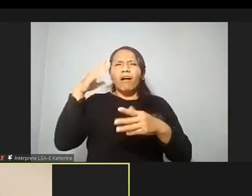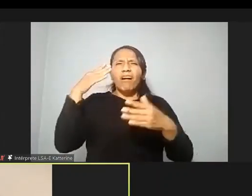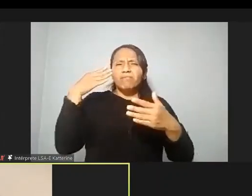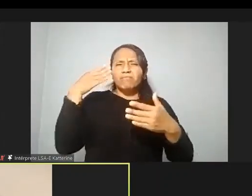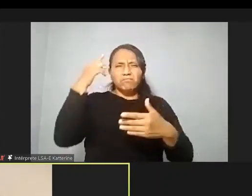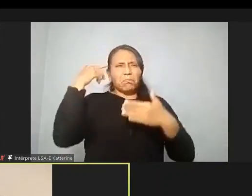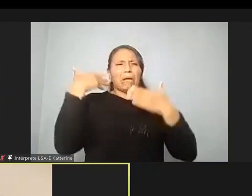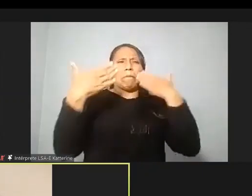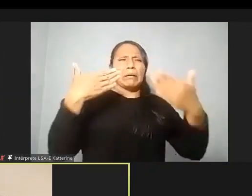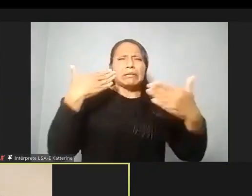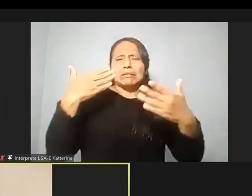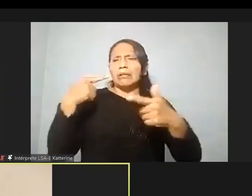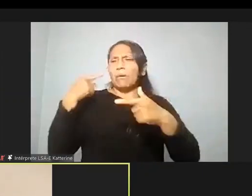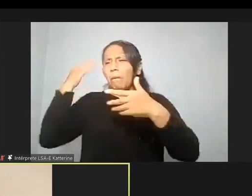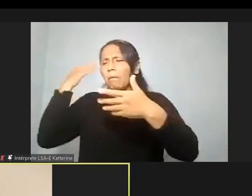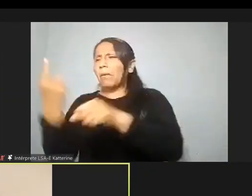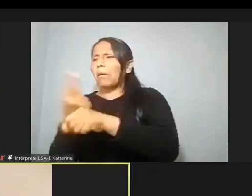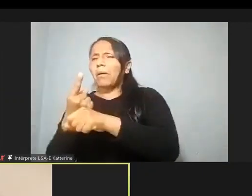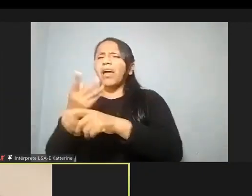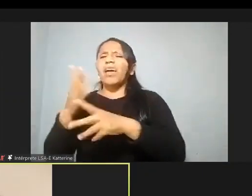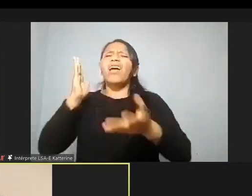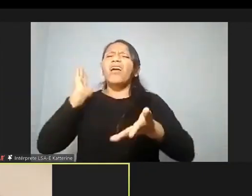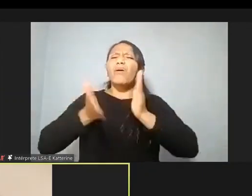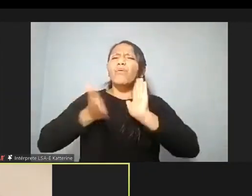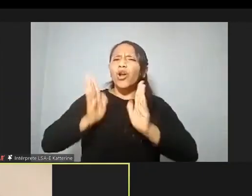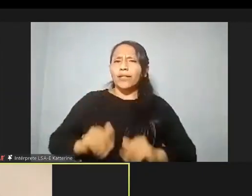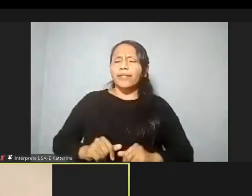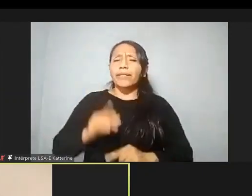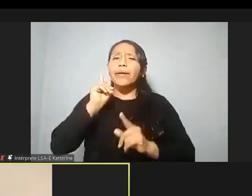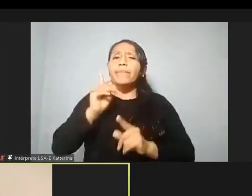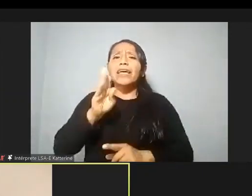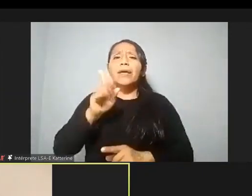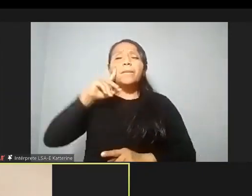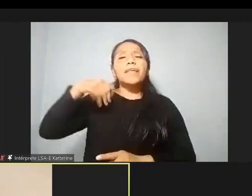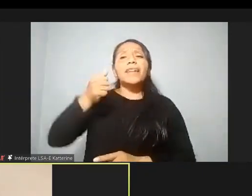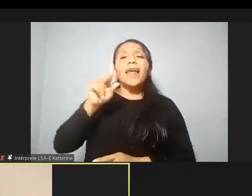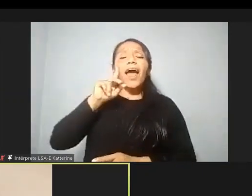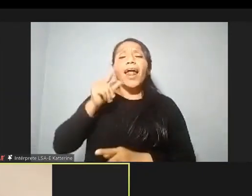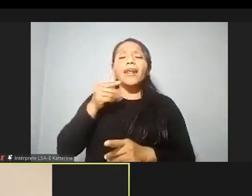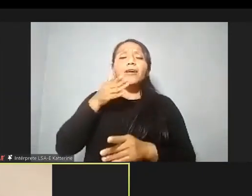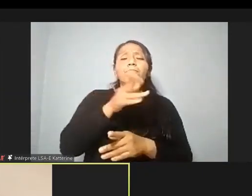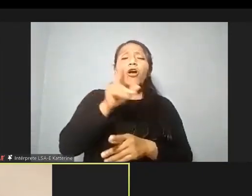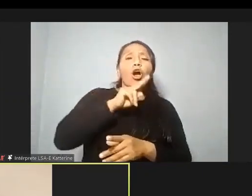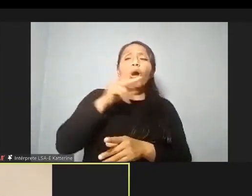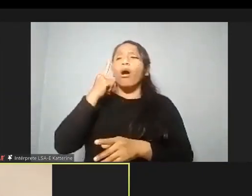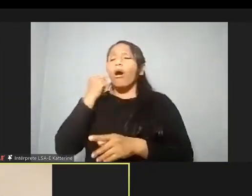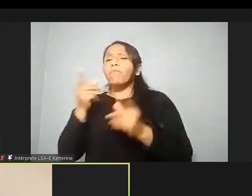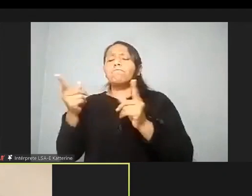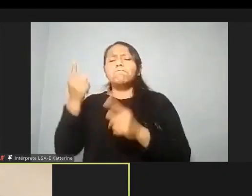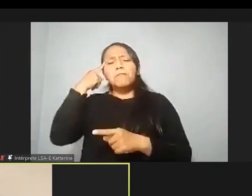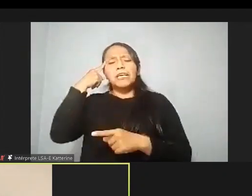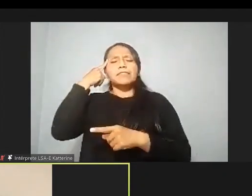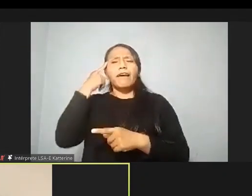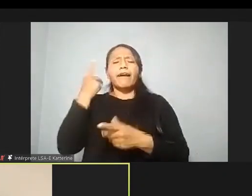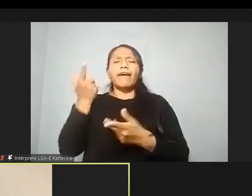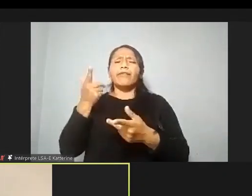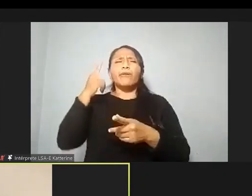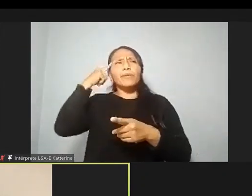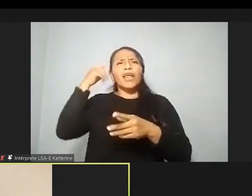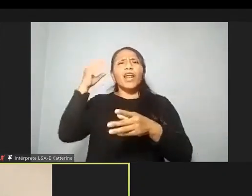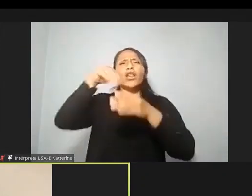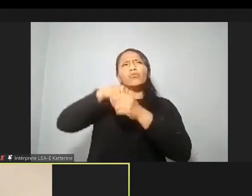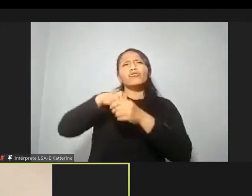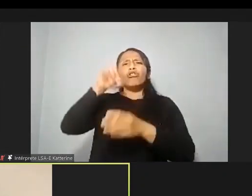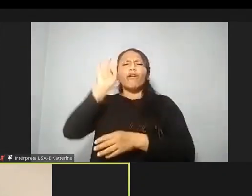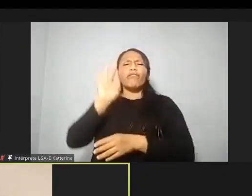violenta. También es binaria y se cae en una mirada asistencialista pensando a la inclusión solo como